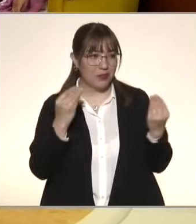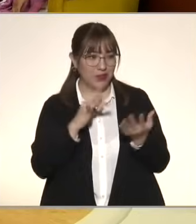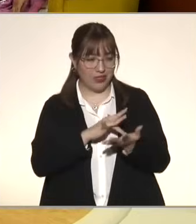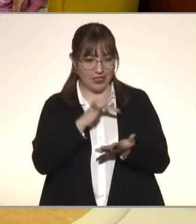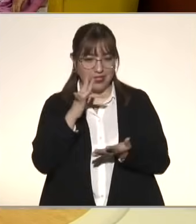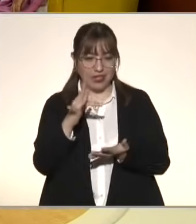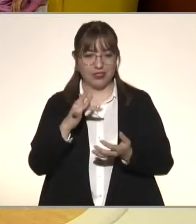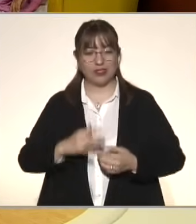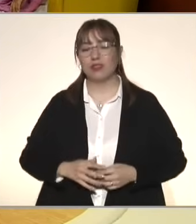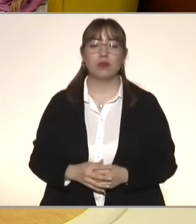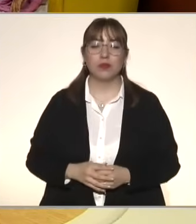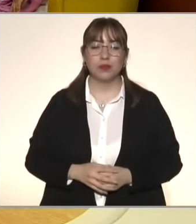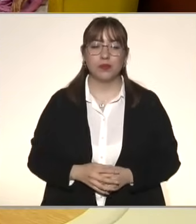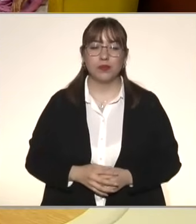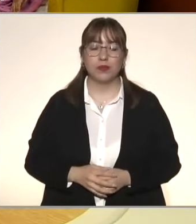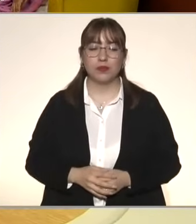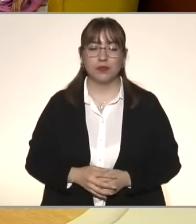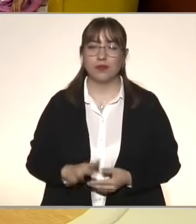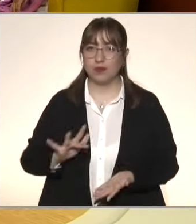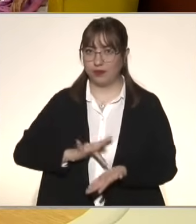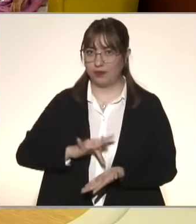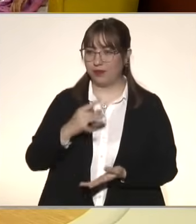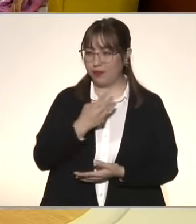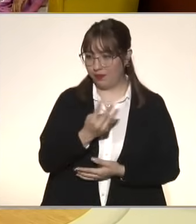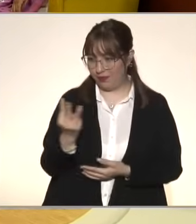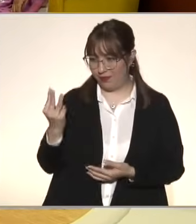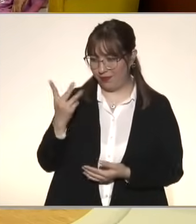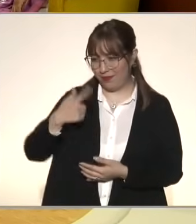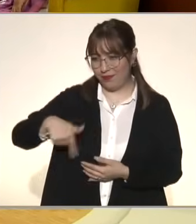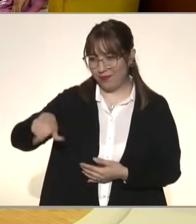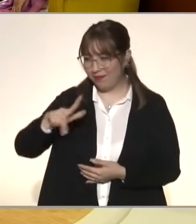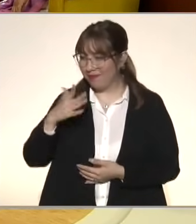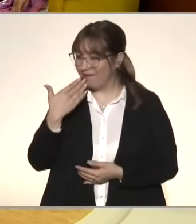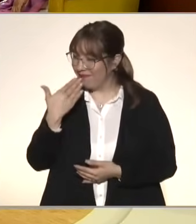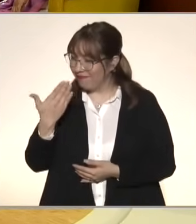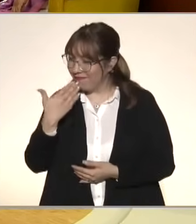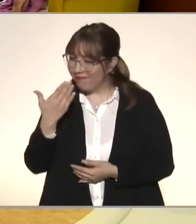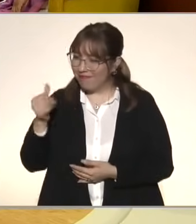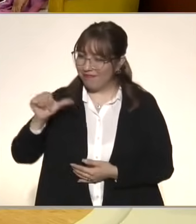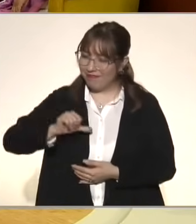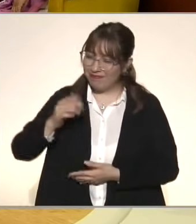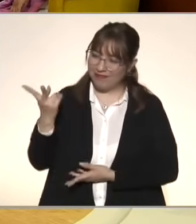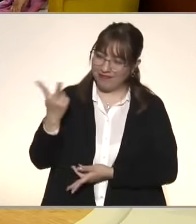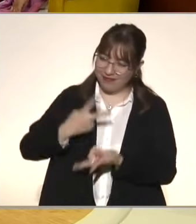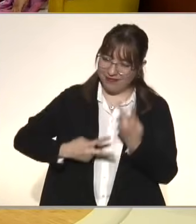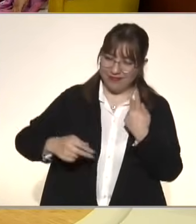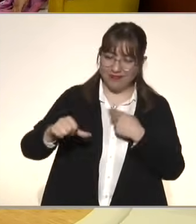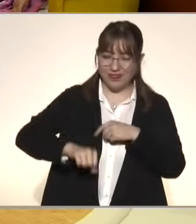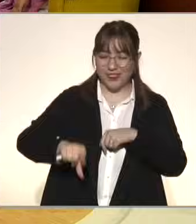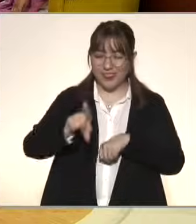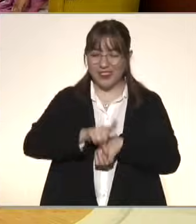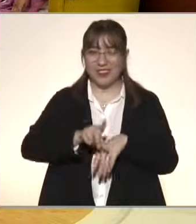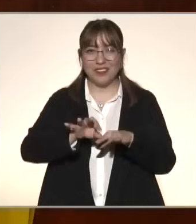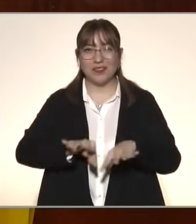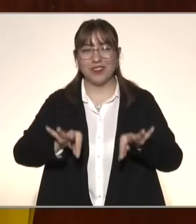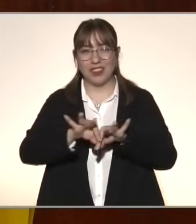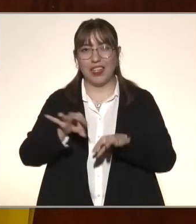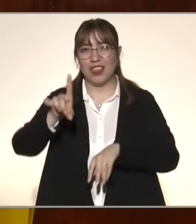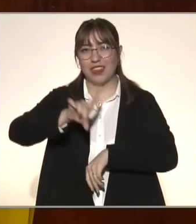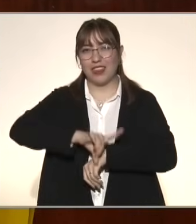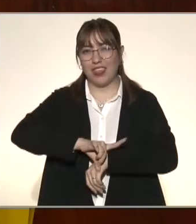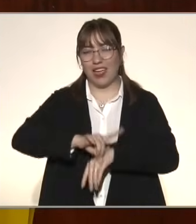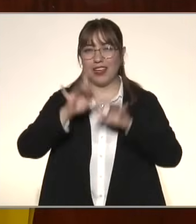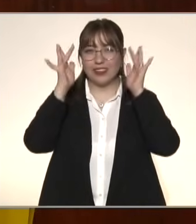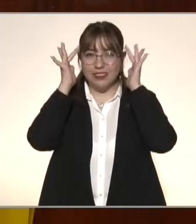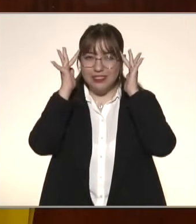gracias. Gracias a los tres por la generosidad, por haber estado este día tan importante, el Día de los Inocentes, pero este